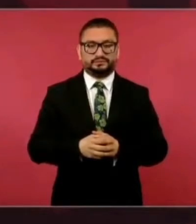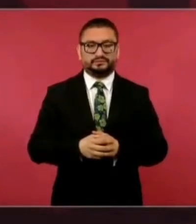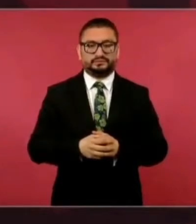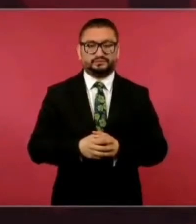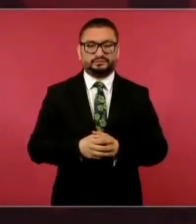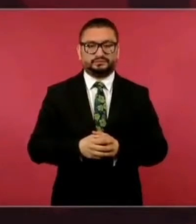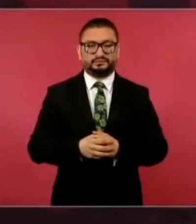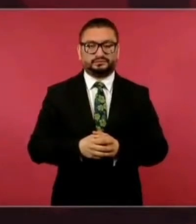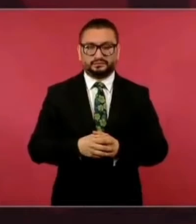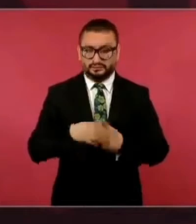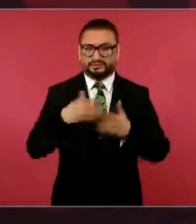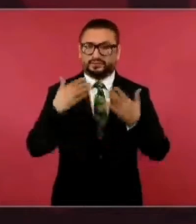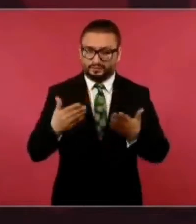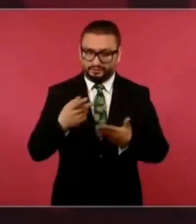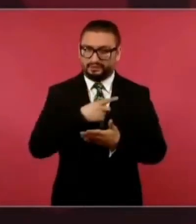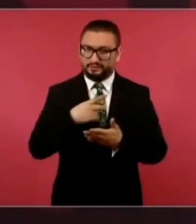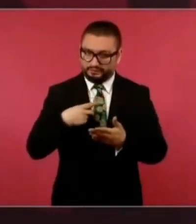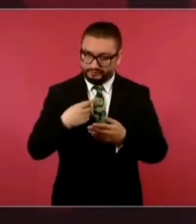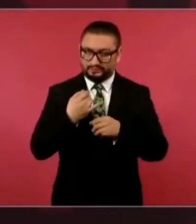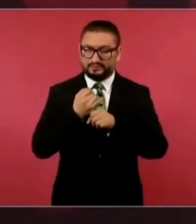Amerita pues una investigación.